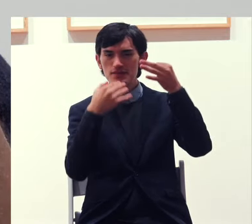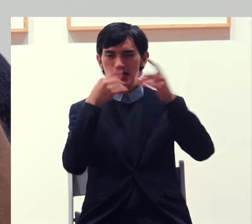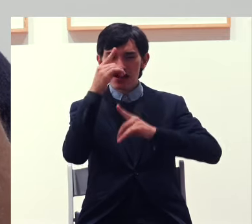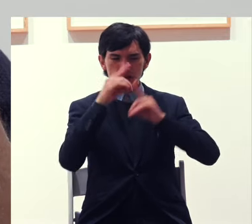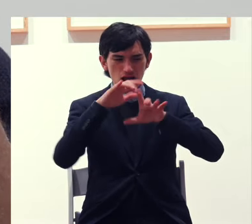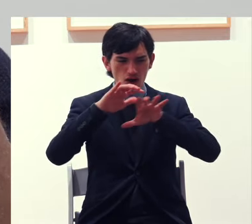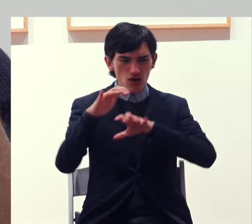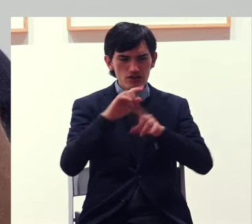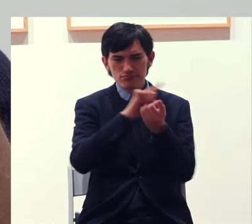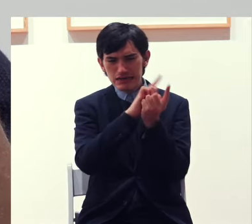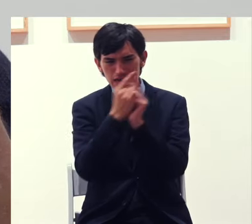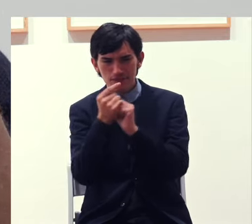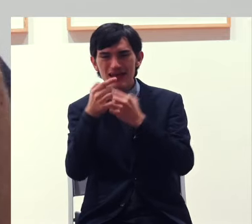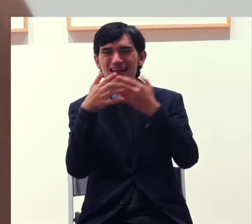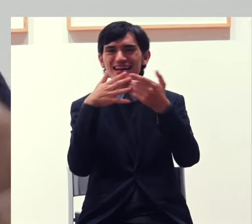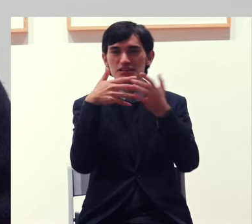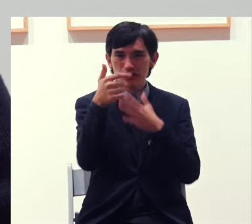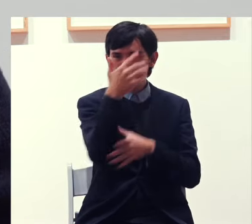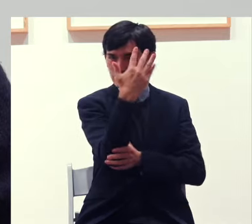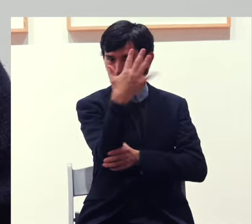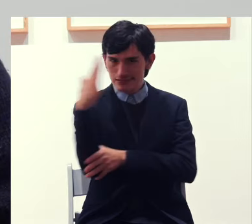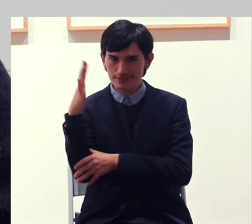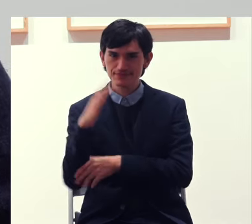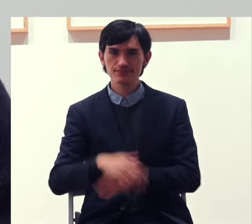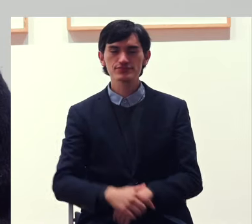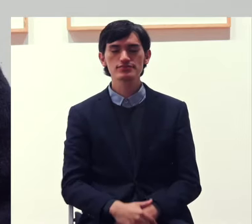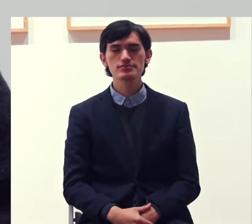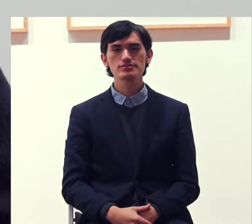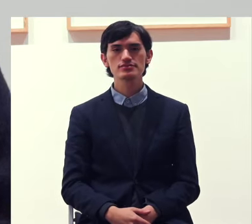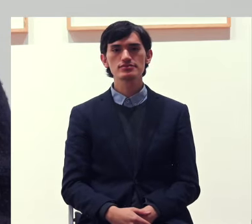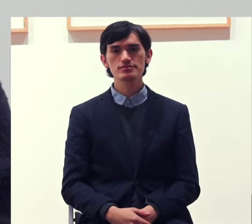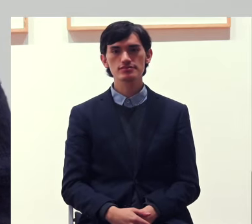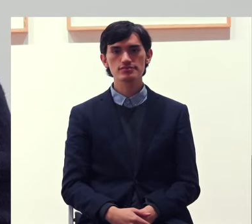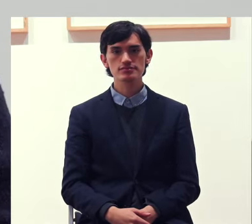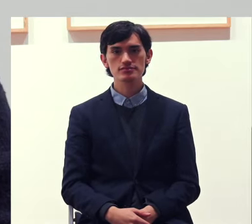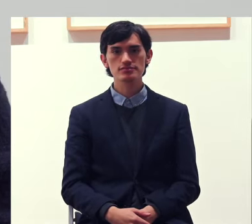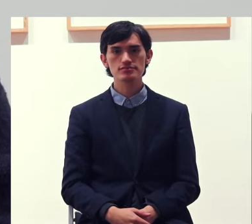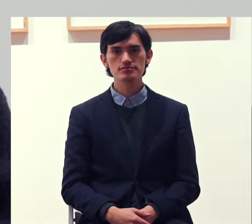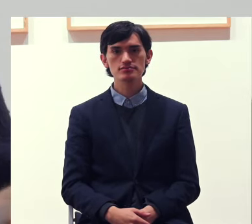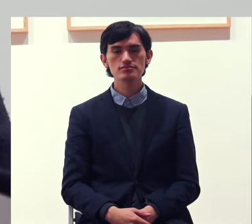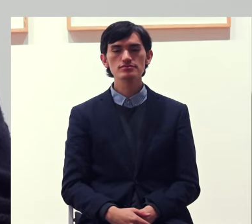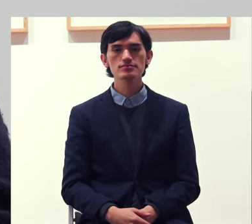papel, figuras tambaleándose entre naturaleza y artificio.